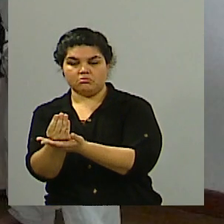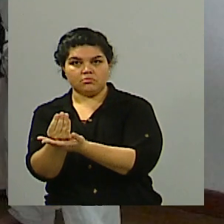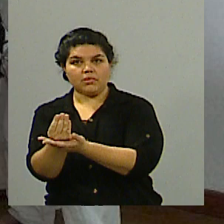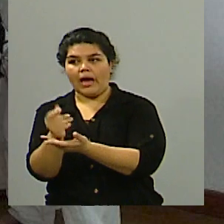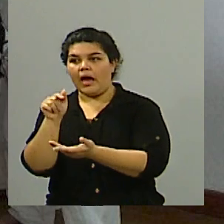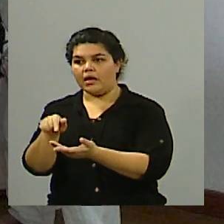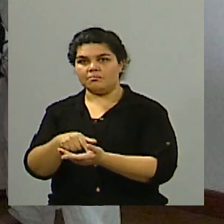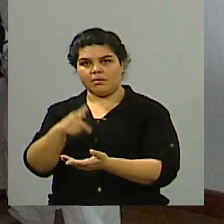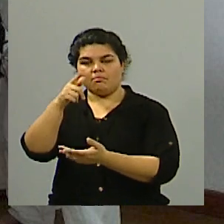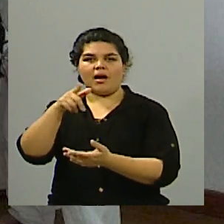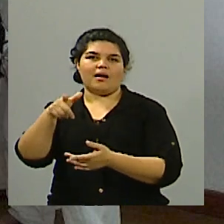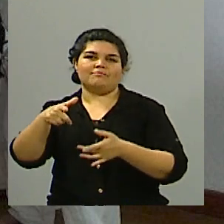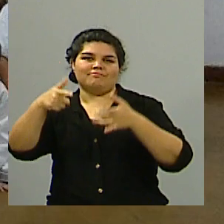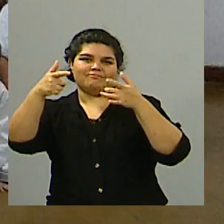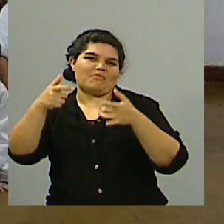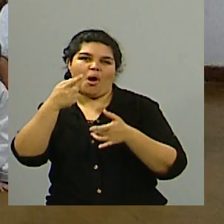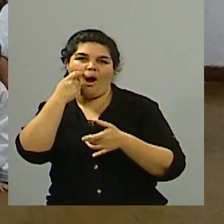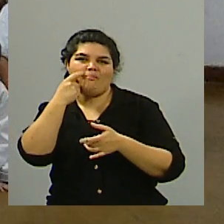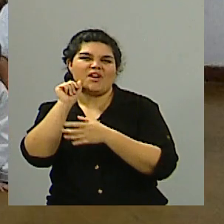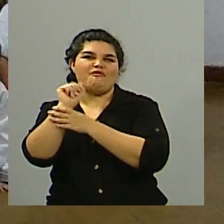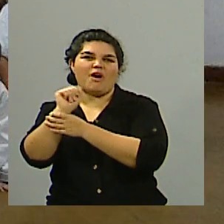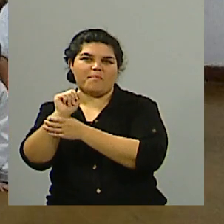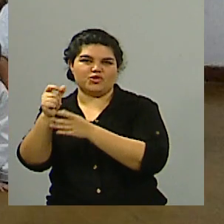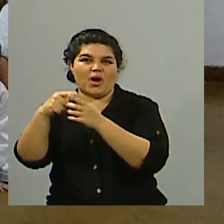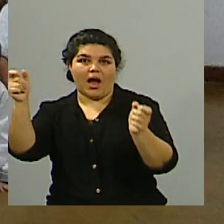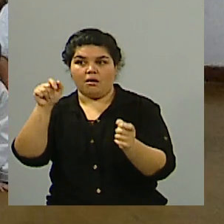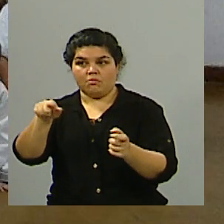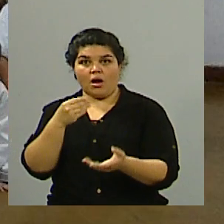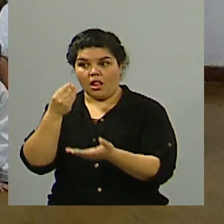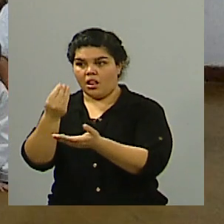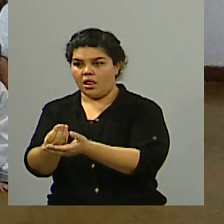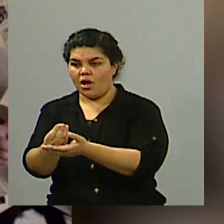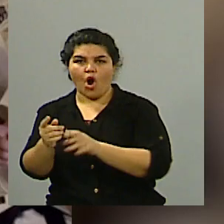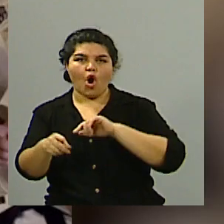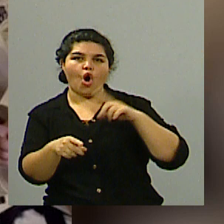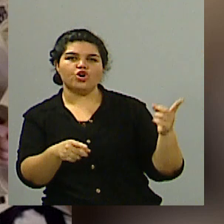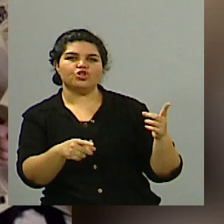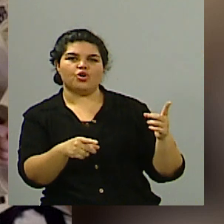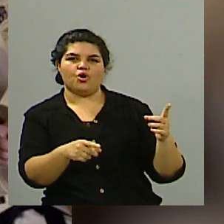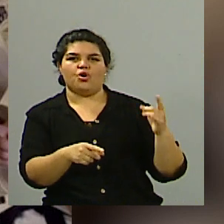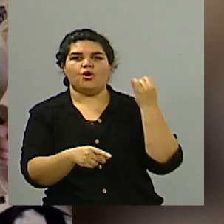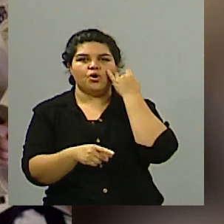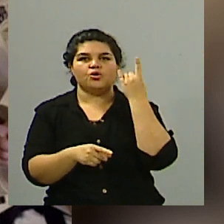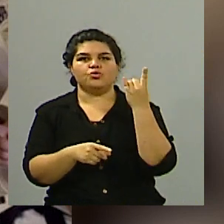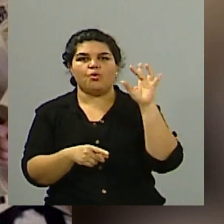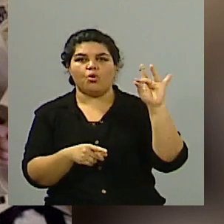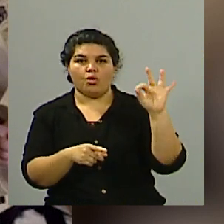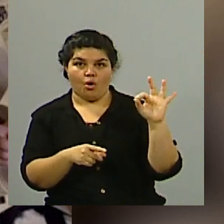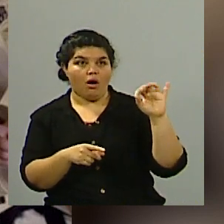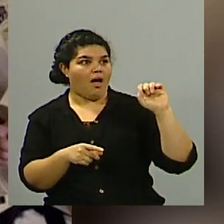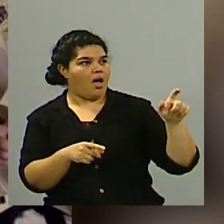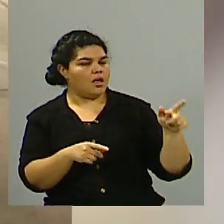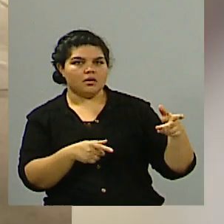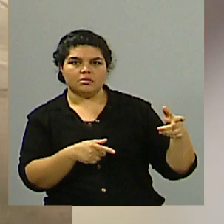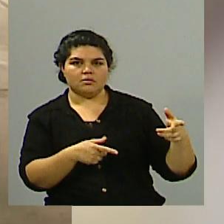más. Entonces, otro amigo de él, que fue el fundador del judo, le dijo, pero ¿cómo te vas a presentar así ante el emperador? Entonces le prestó un